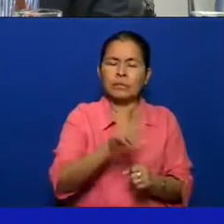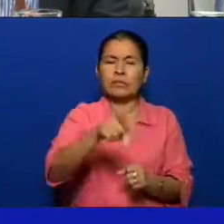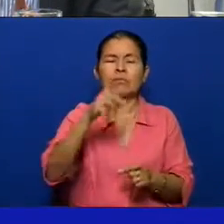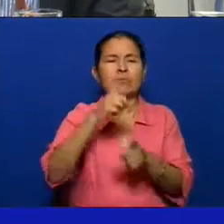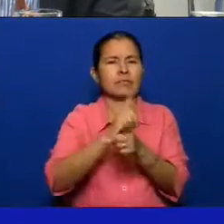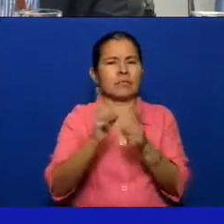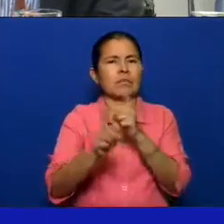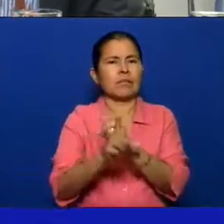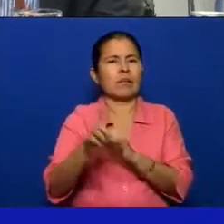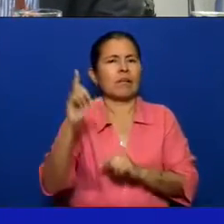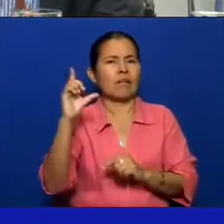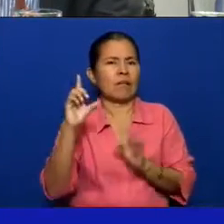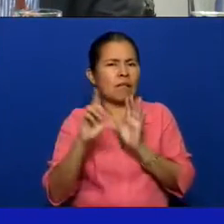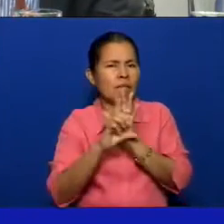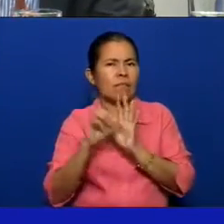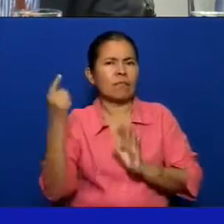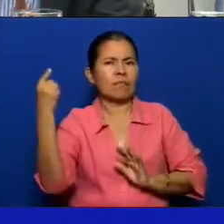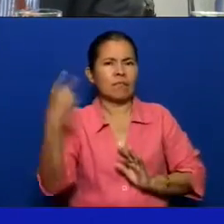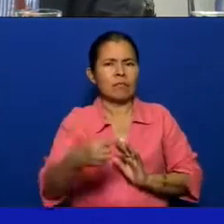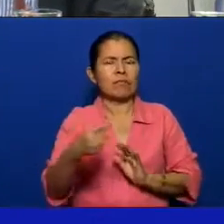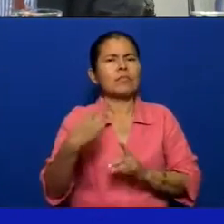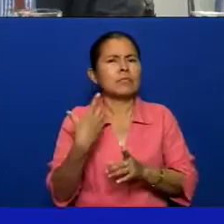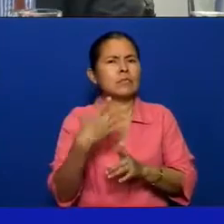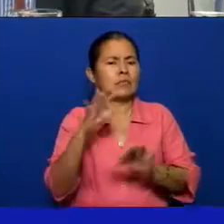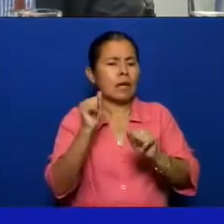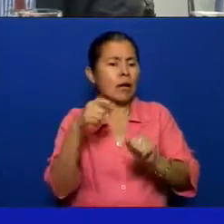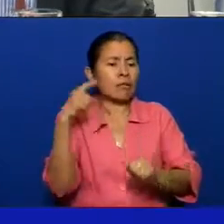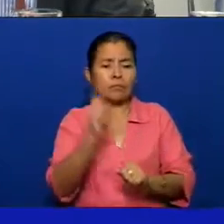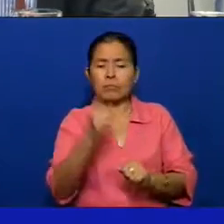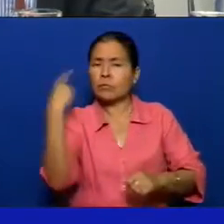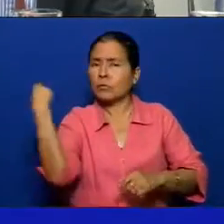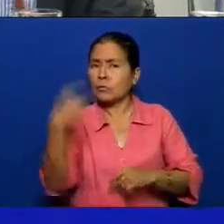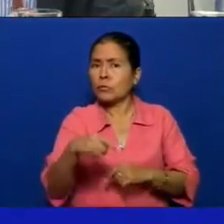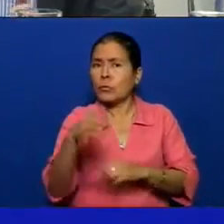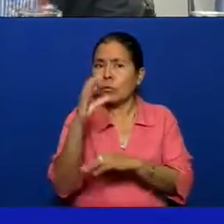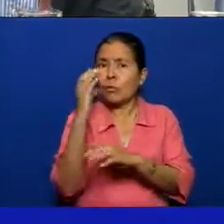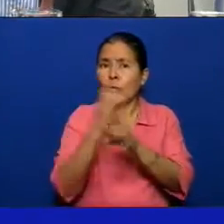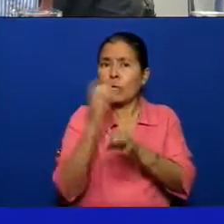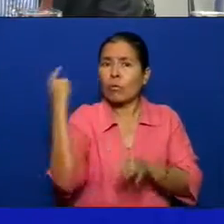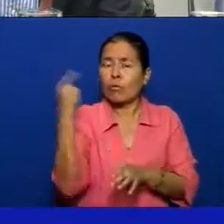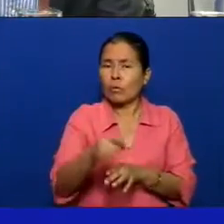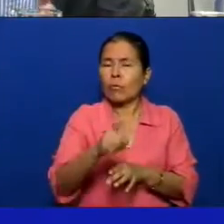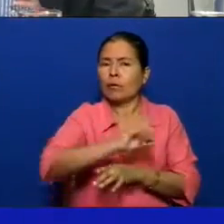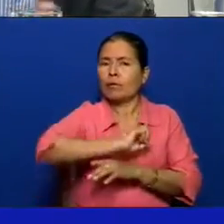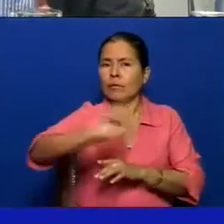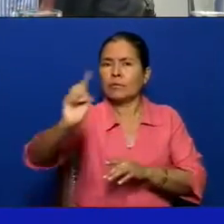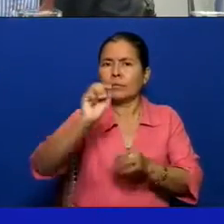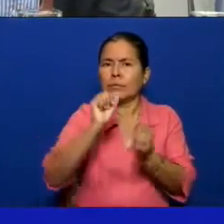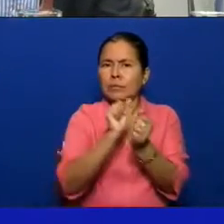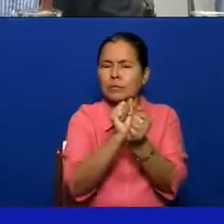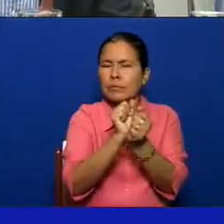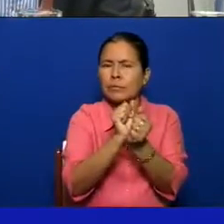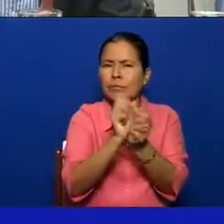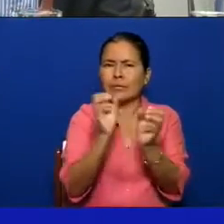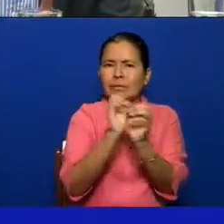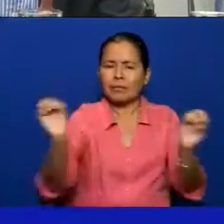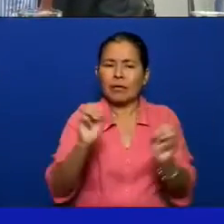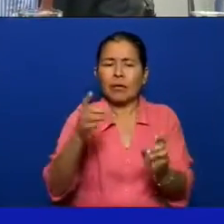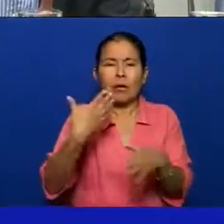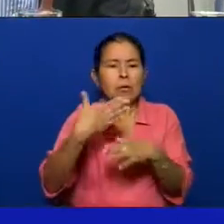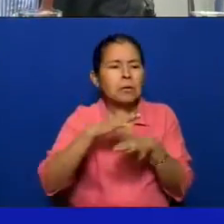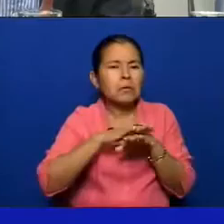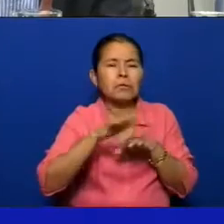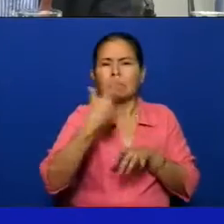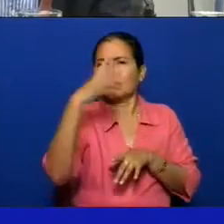aplicarse. Y si es culpable, tiene que ir a la cárcel. Ese es el mensaje. Cero impunidad. No tolerancia a los delitos